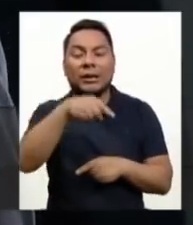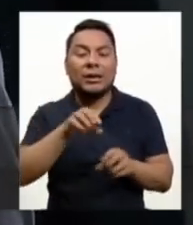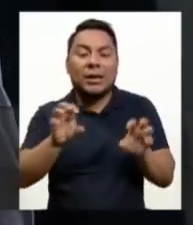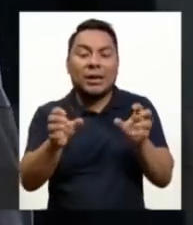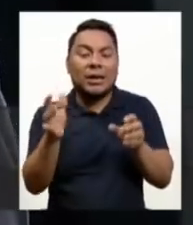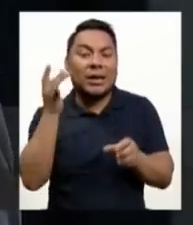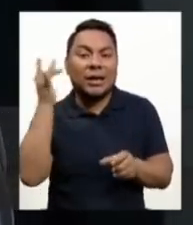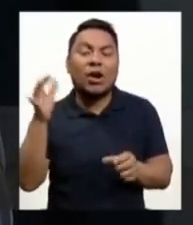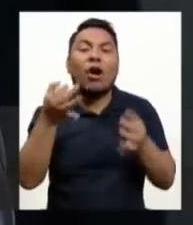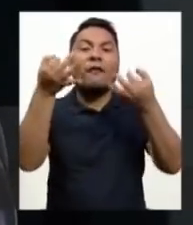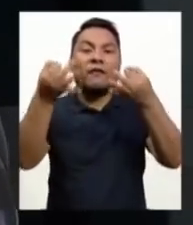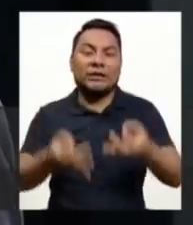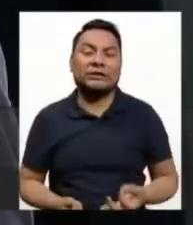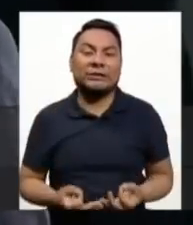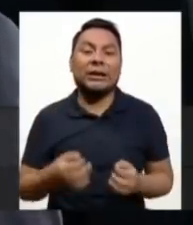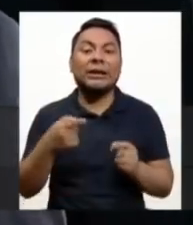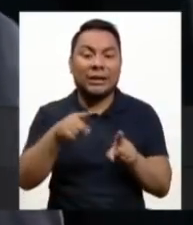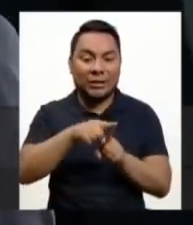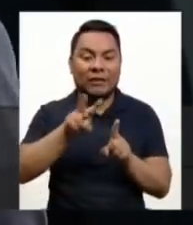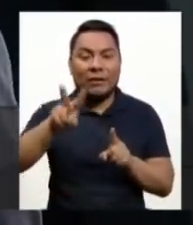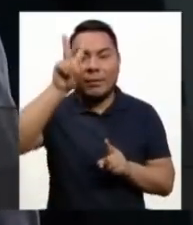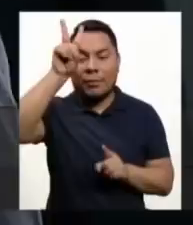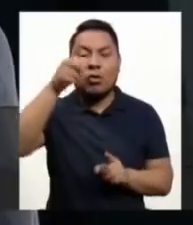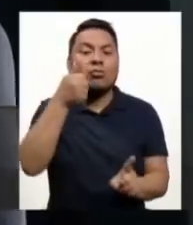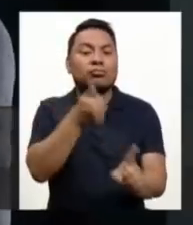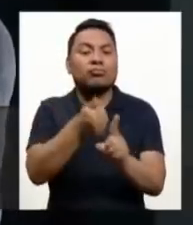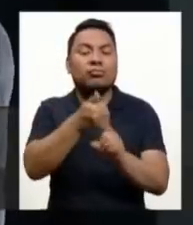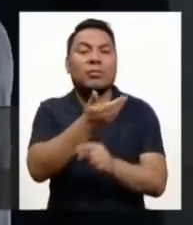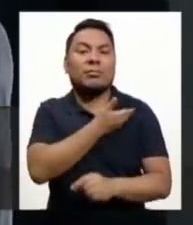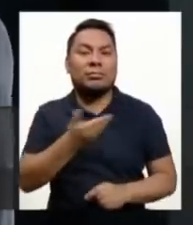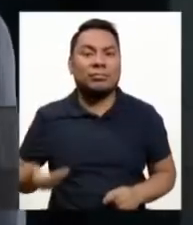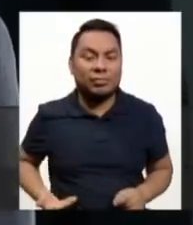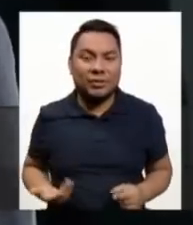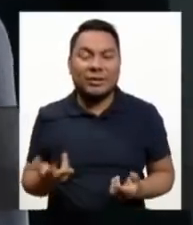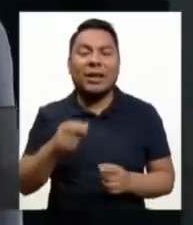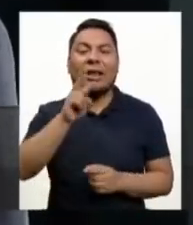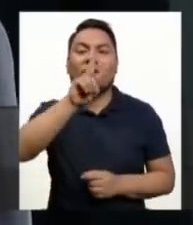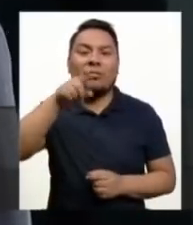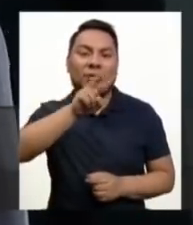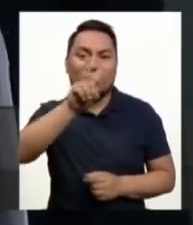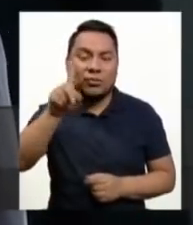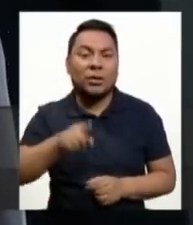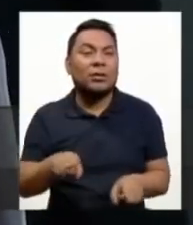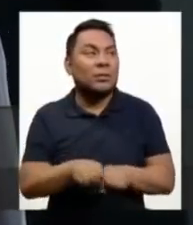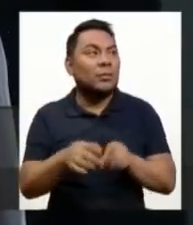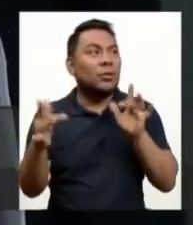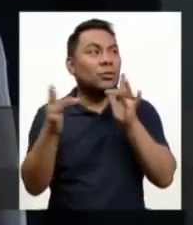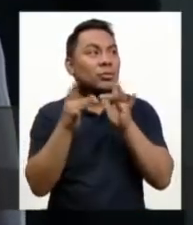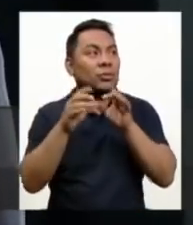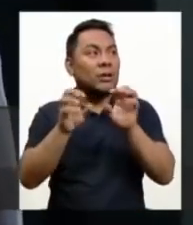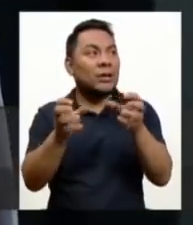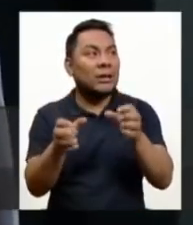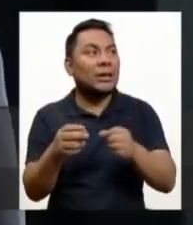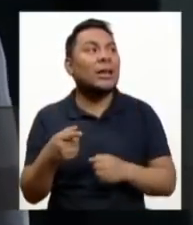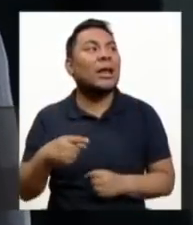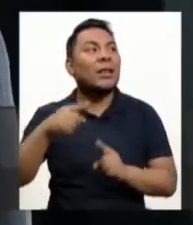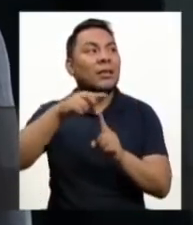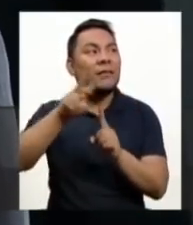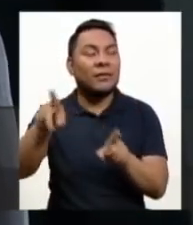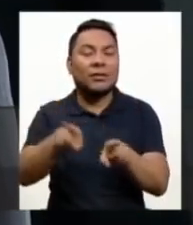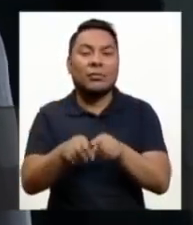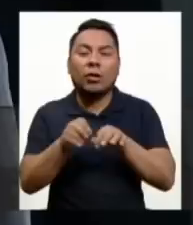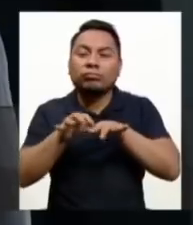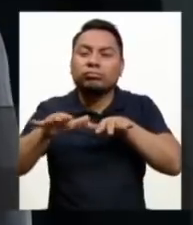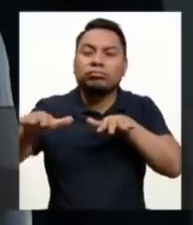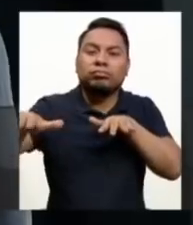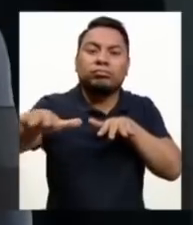radio oficial y la televisión nacional del bicentenario. Además de las señales de radio y televisión, se descentralizará